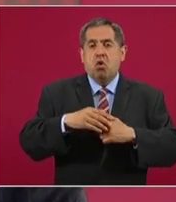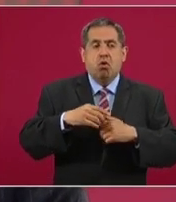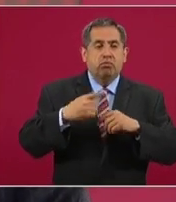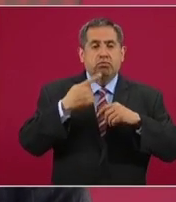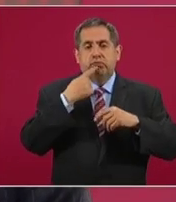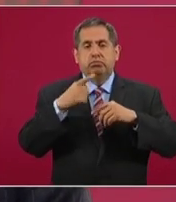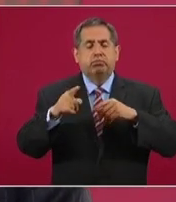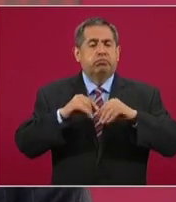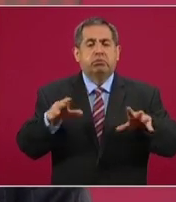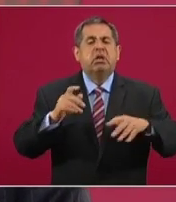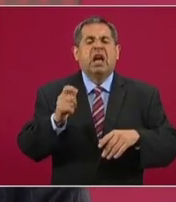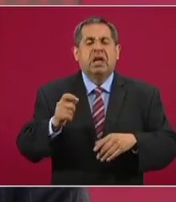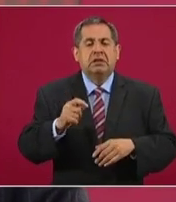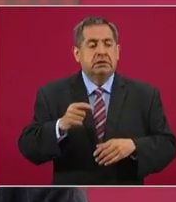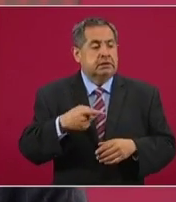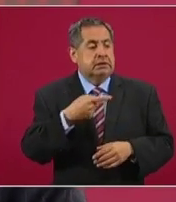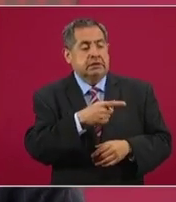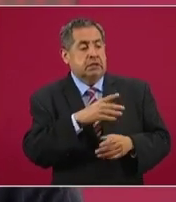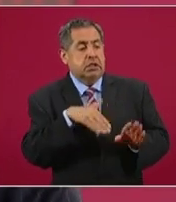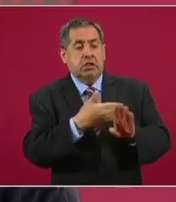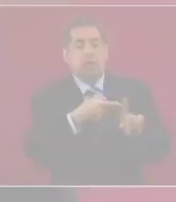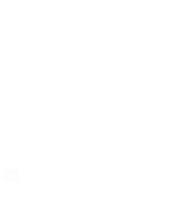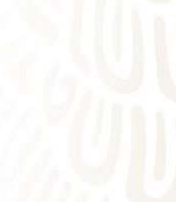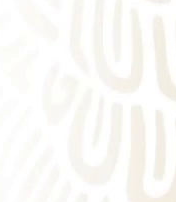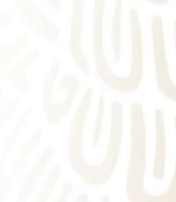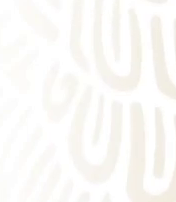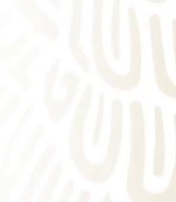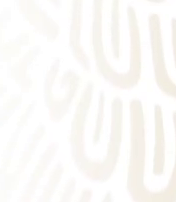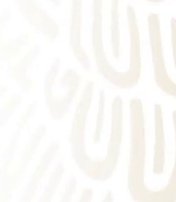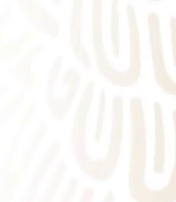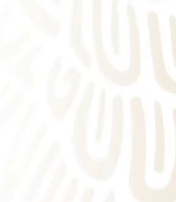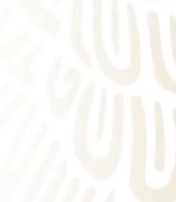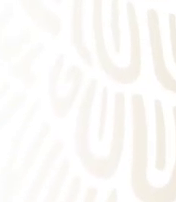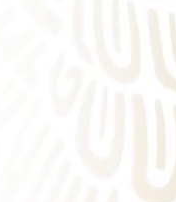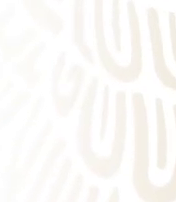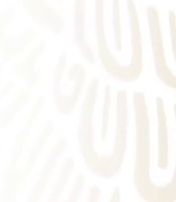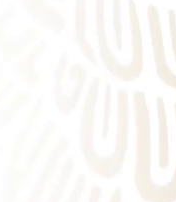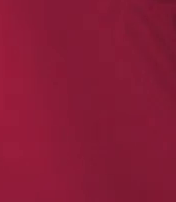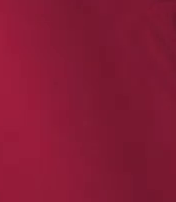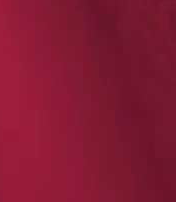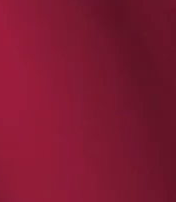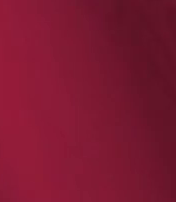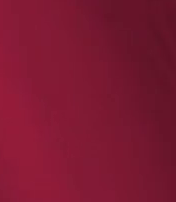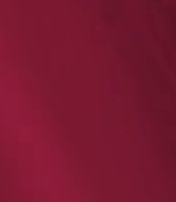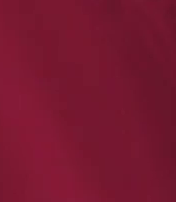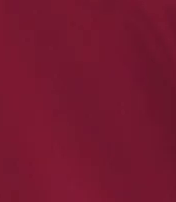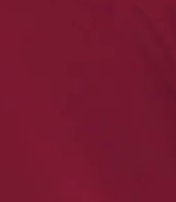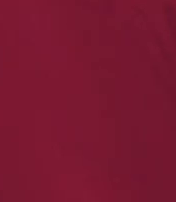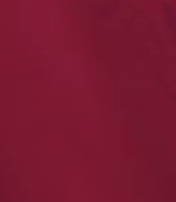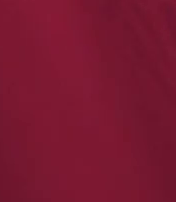hoy en contra del general cienfuegos que del gobierno de méxico